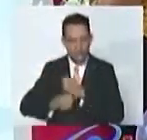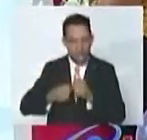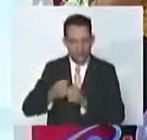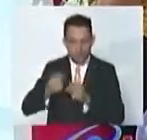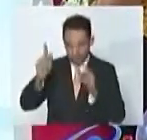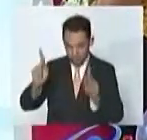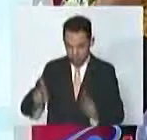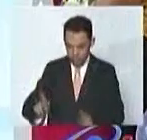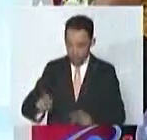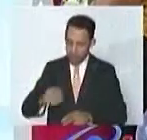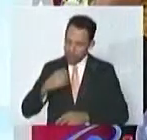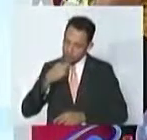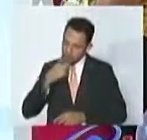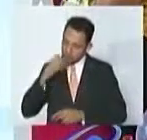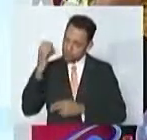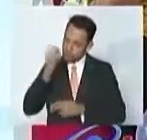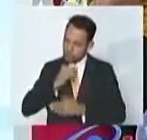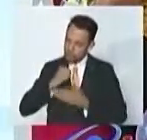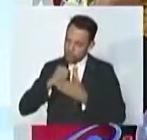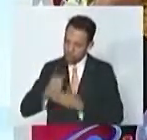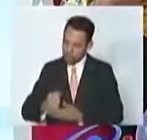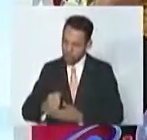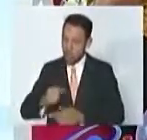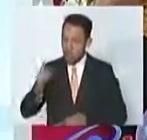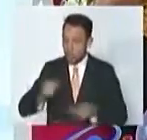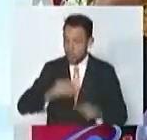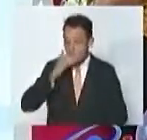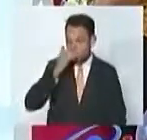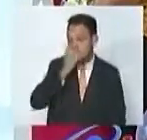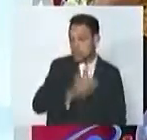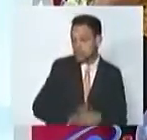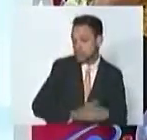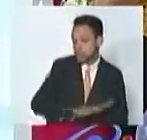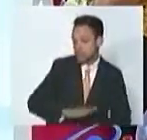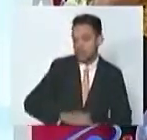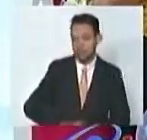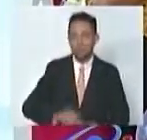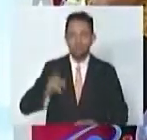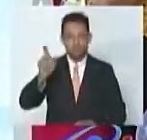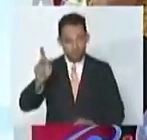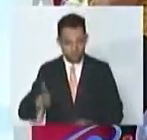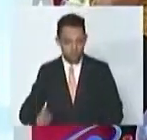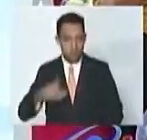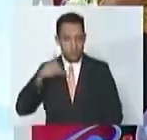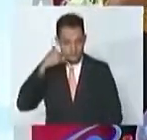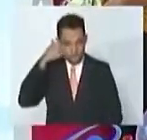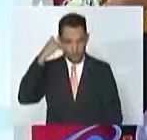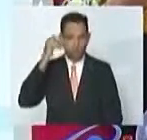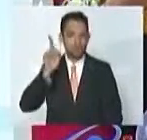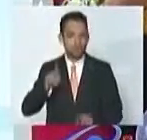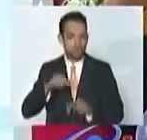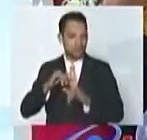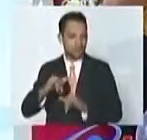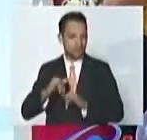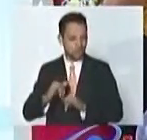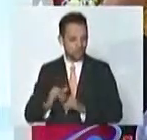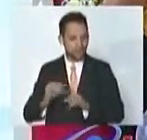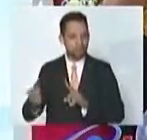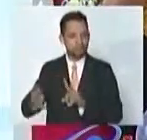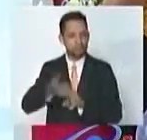no solamente, como erróneamente pensamos, solo a los niños. La consulta